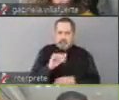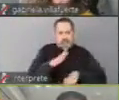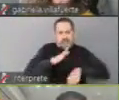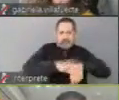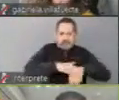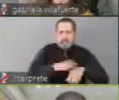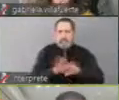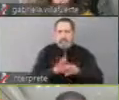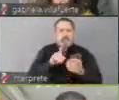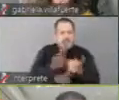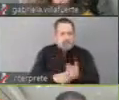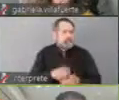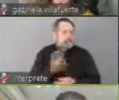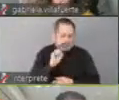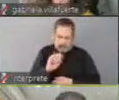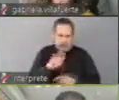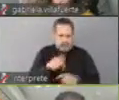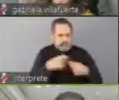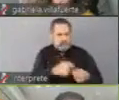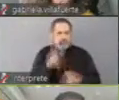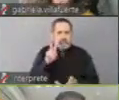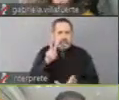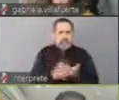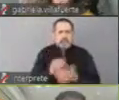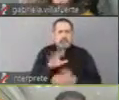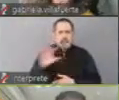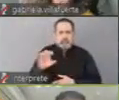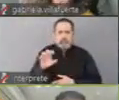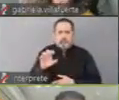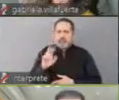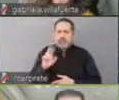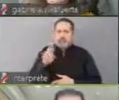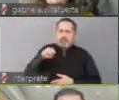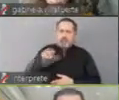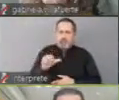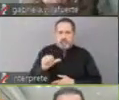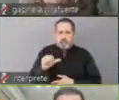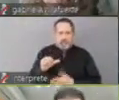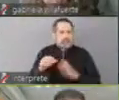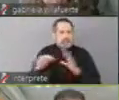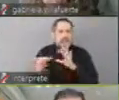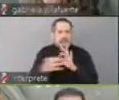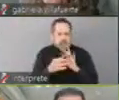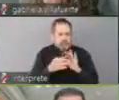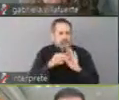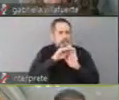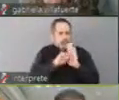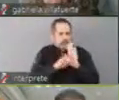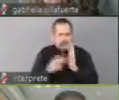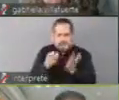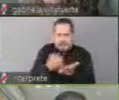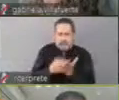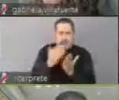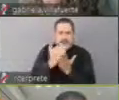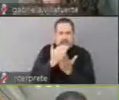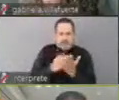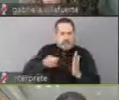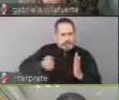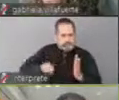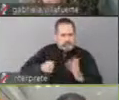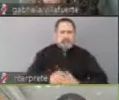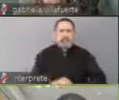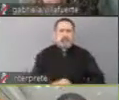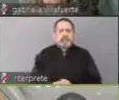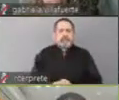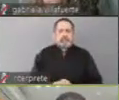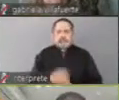consistente en una multa de 2.500 UMAS en los términos precisados en la sentencia. De